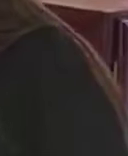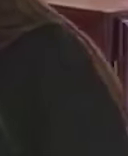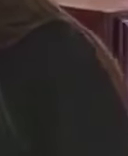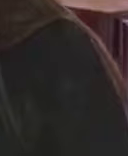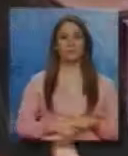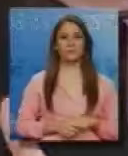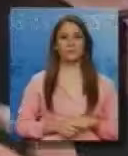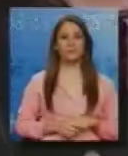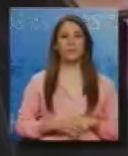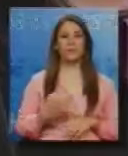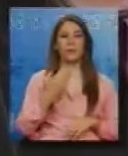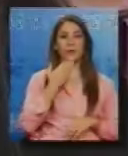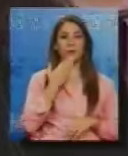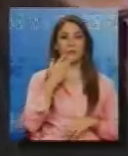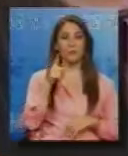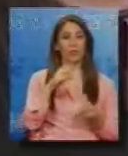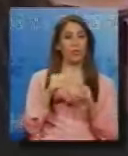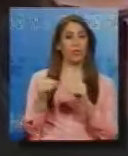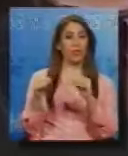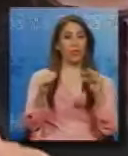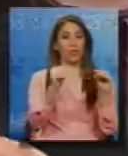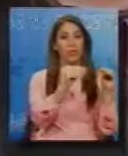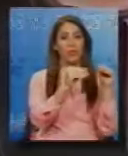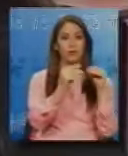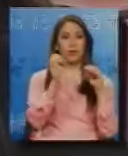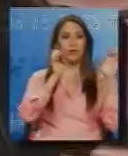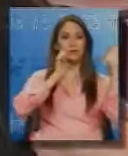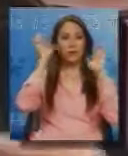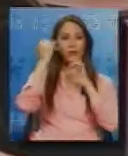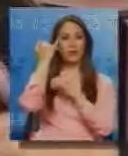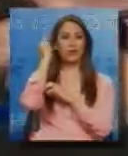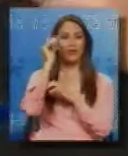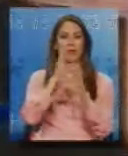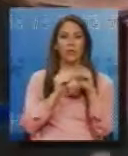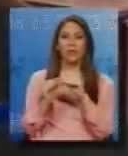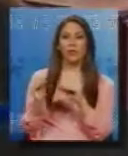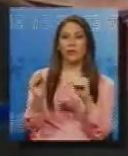Vemos cómo articulan toda una serie de estrategias